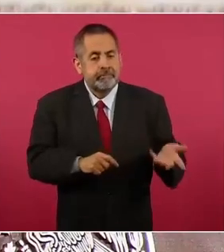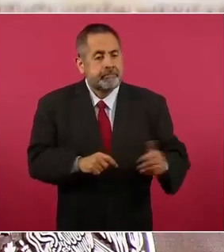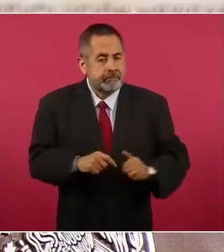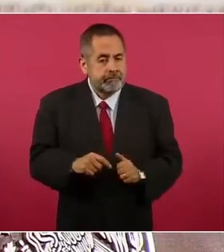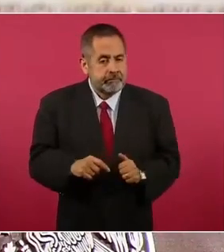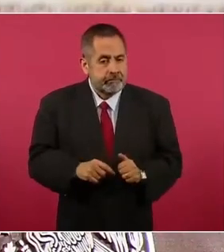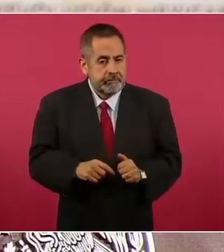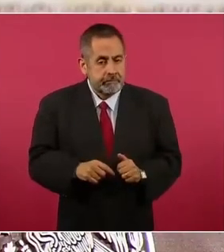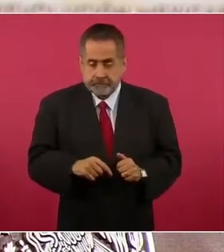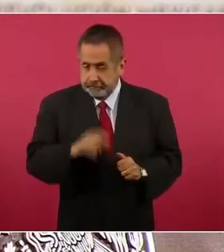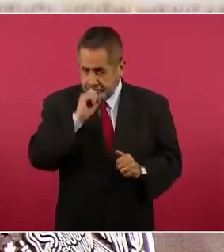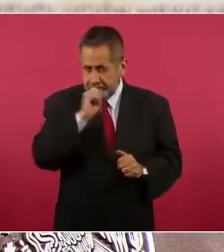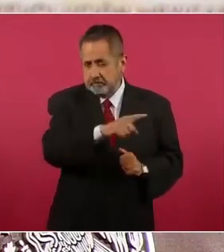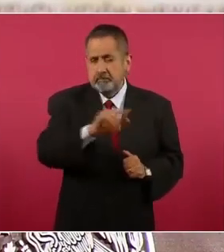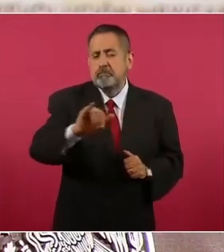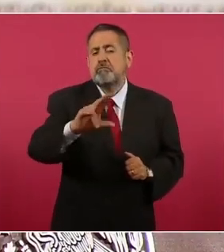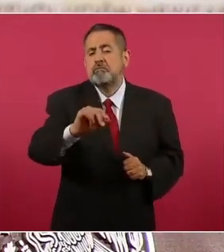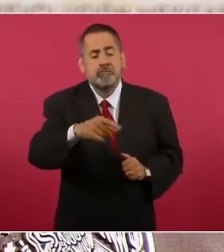¿qué no fue